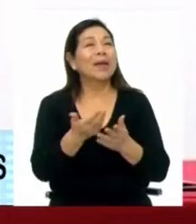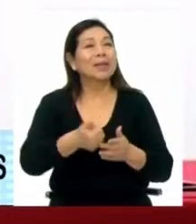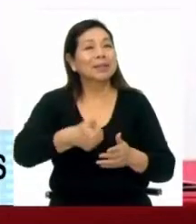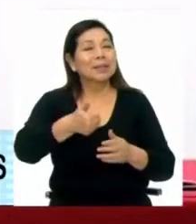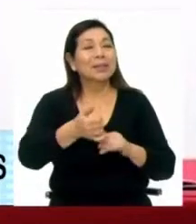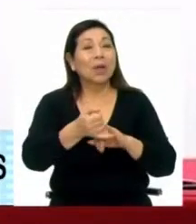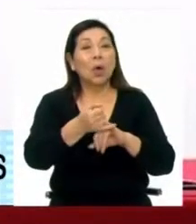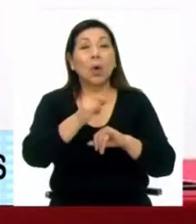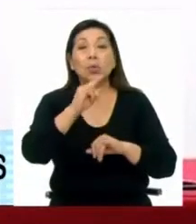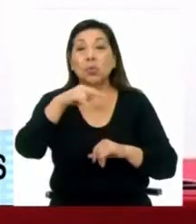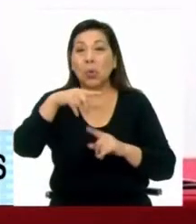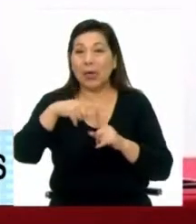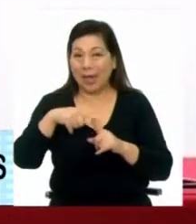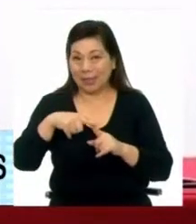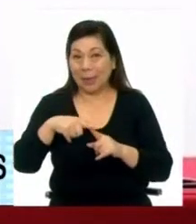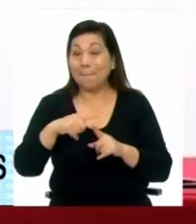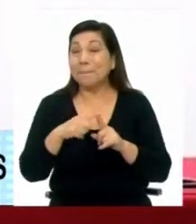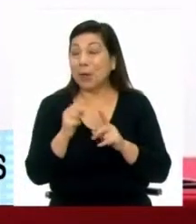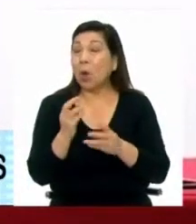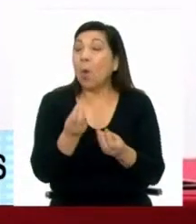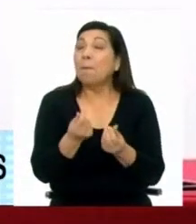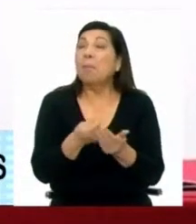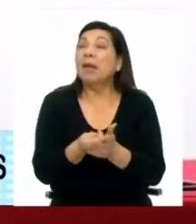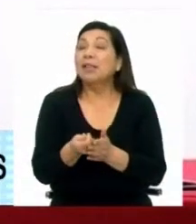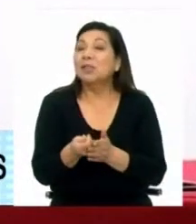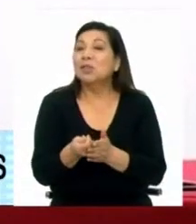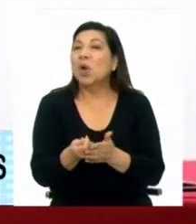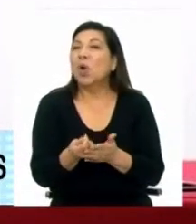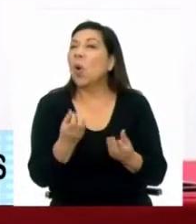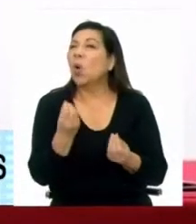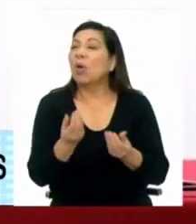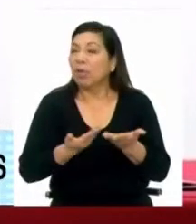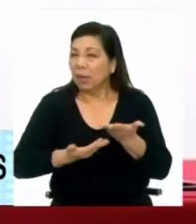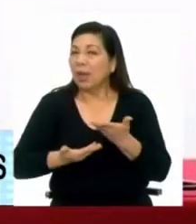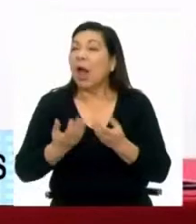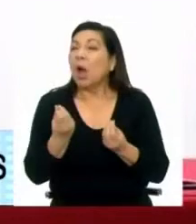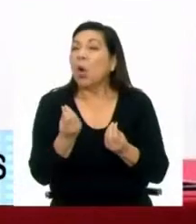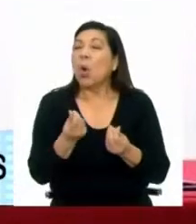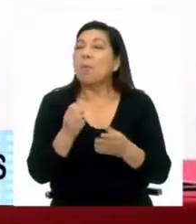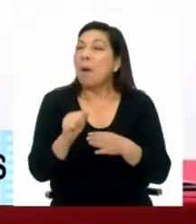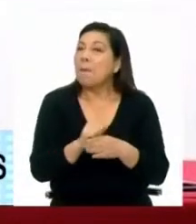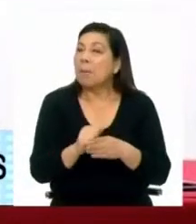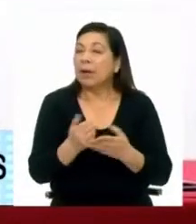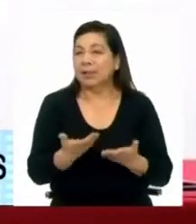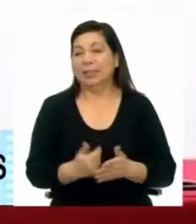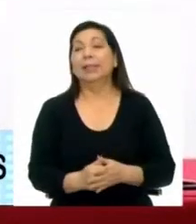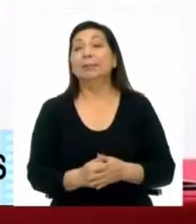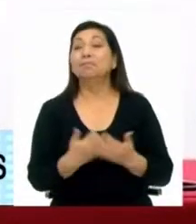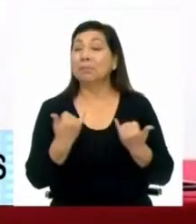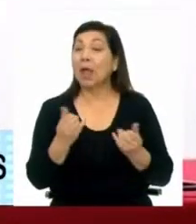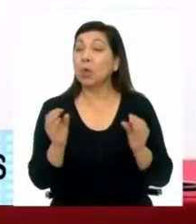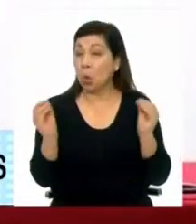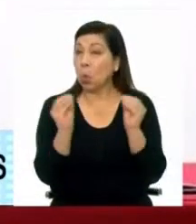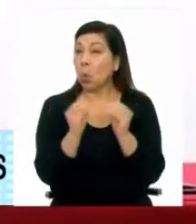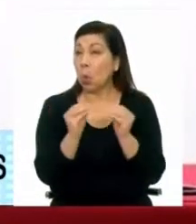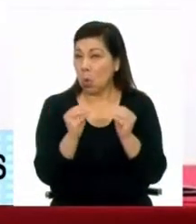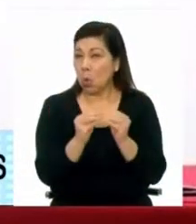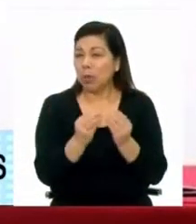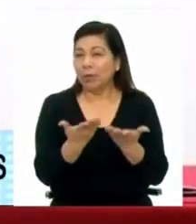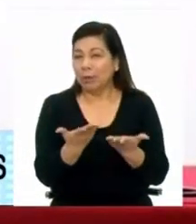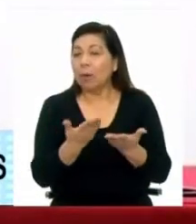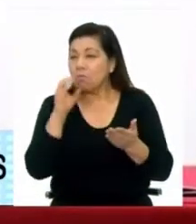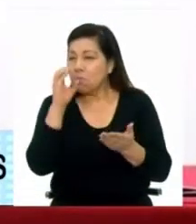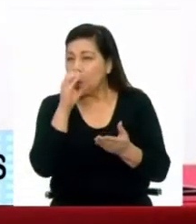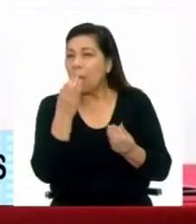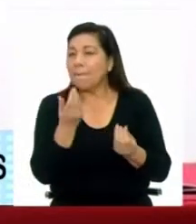planteando reforzar los mecanismos de control de los precios de transferencia como una práctica elusiva, ¿no? Hay un conjunto de medidas